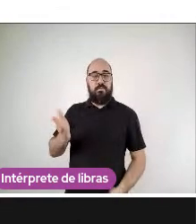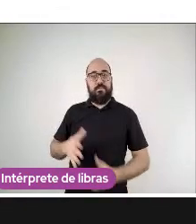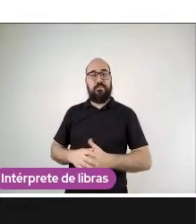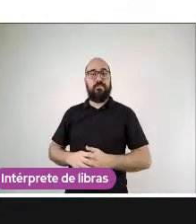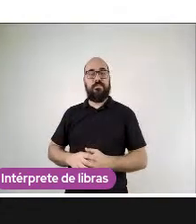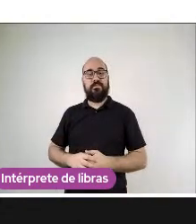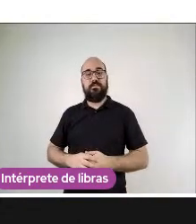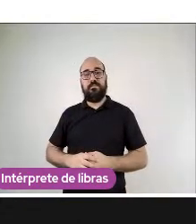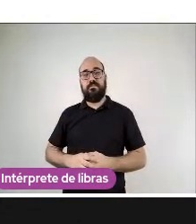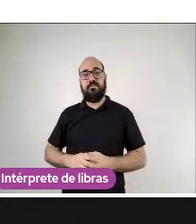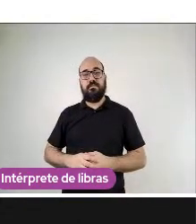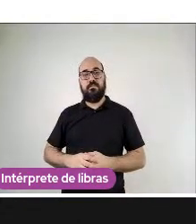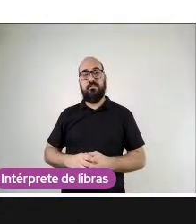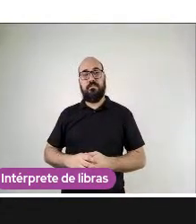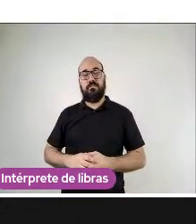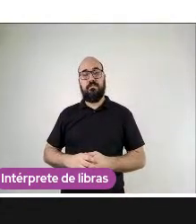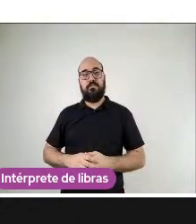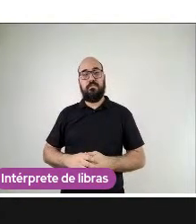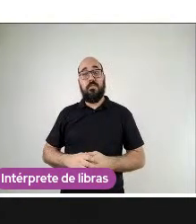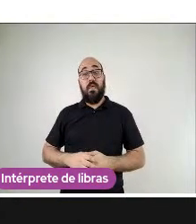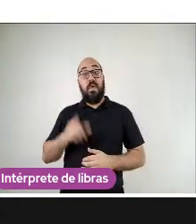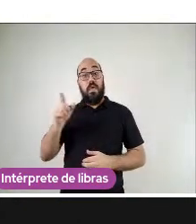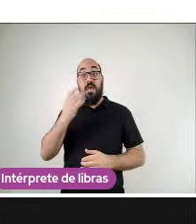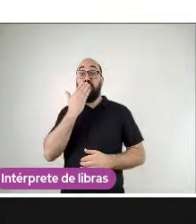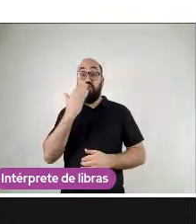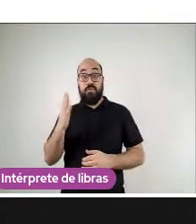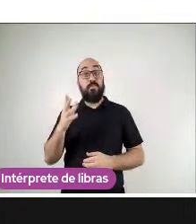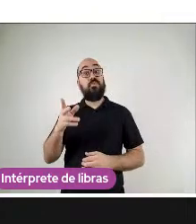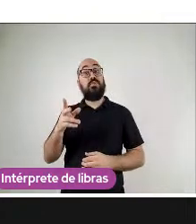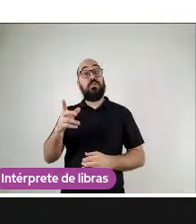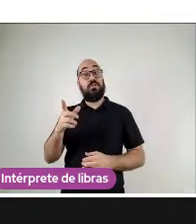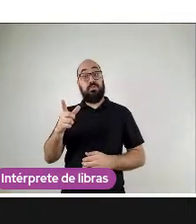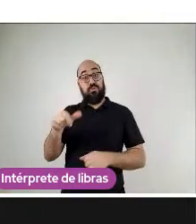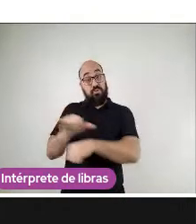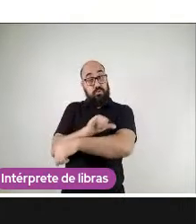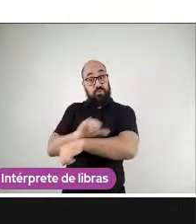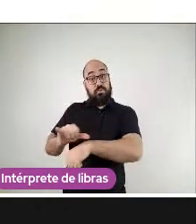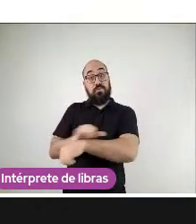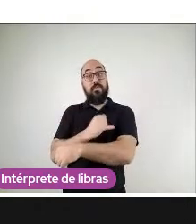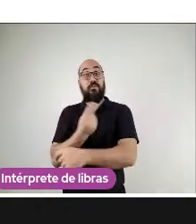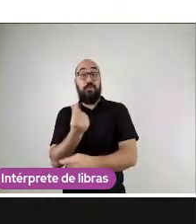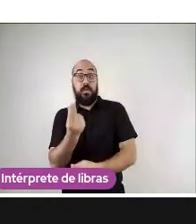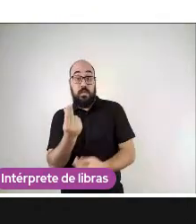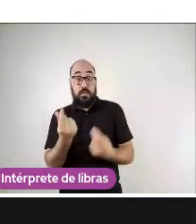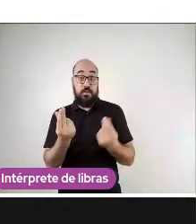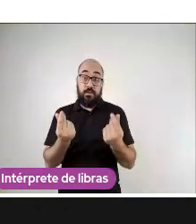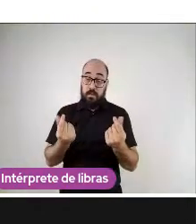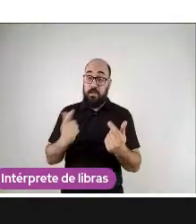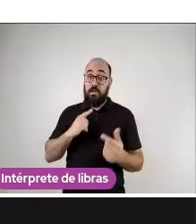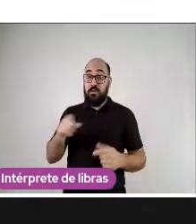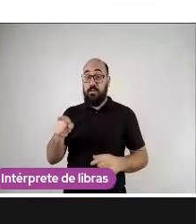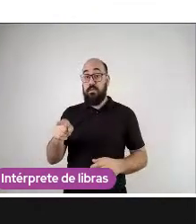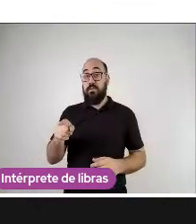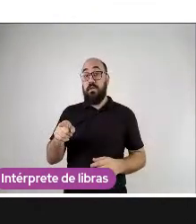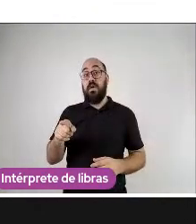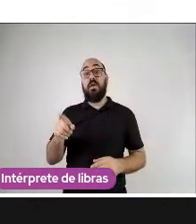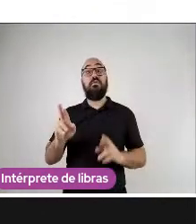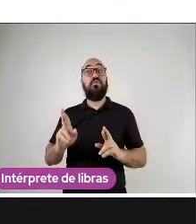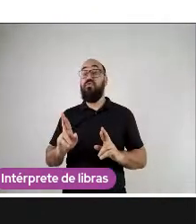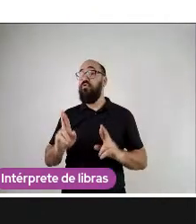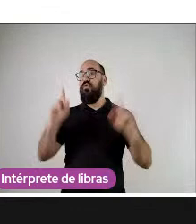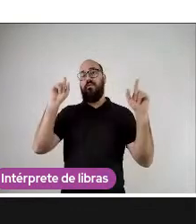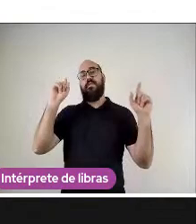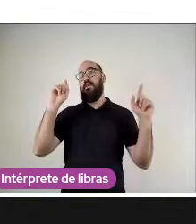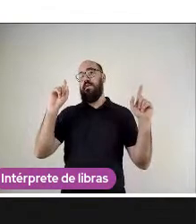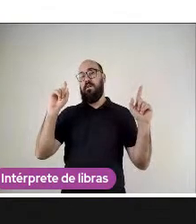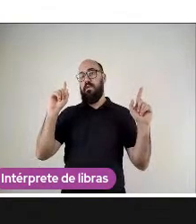inigualable, ya no solamente a nivel pesquero, pensar que muchas especies que se están utilizando a nivel de de